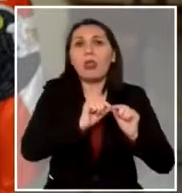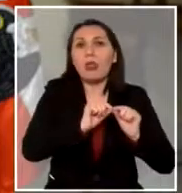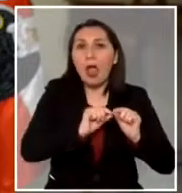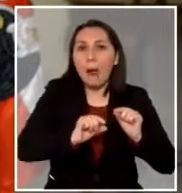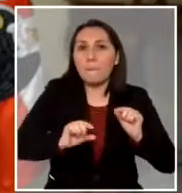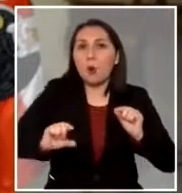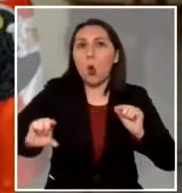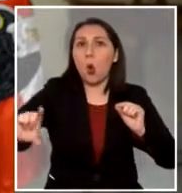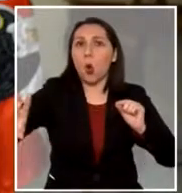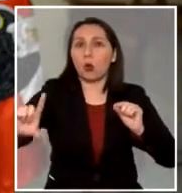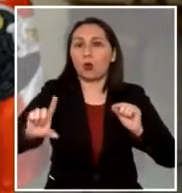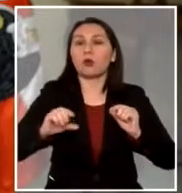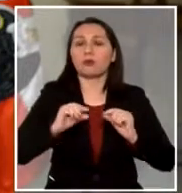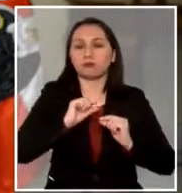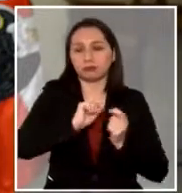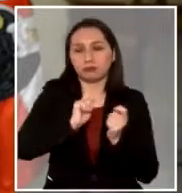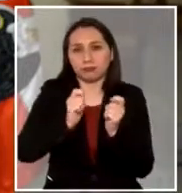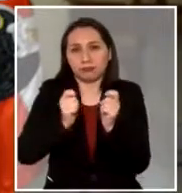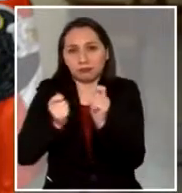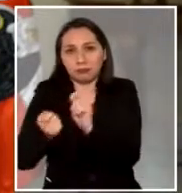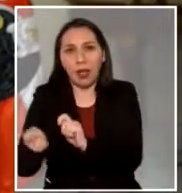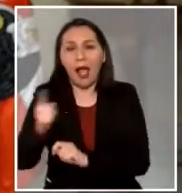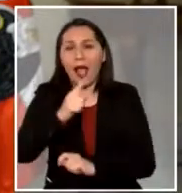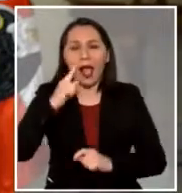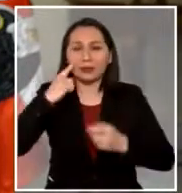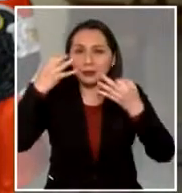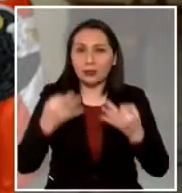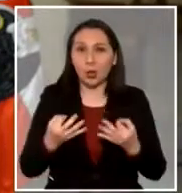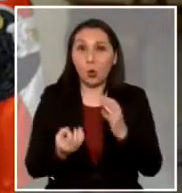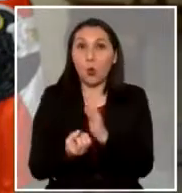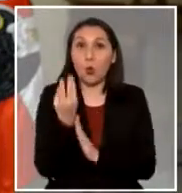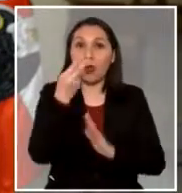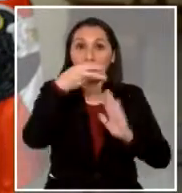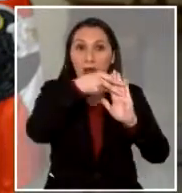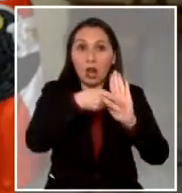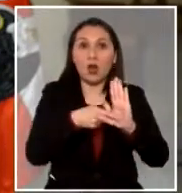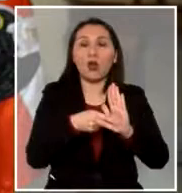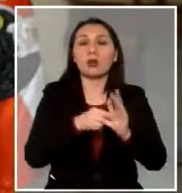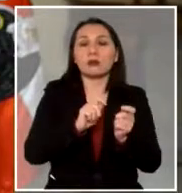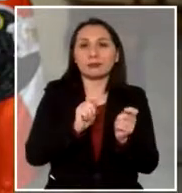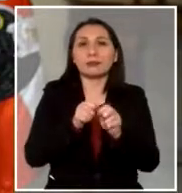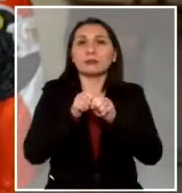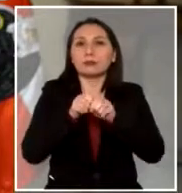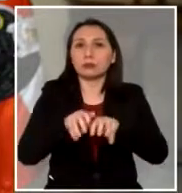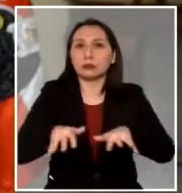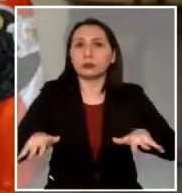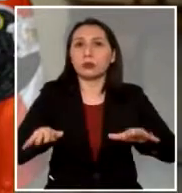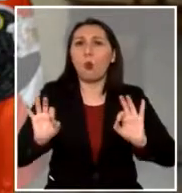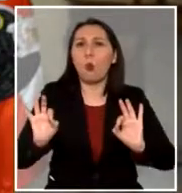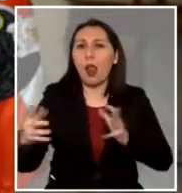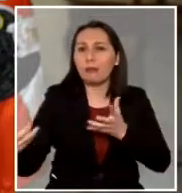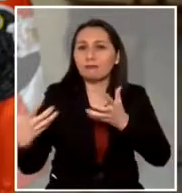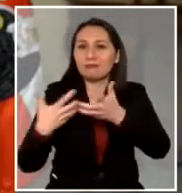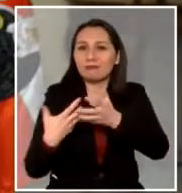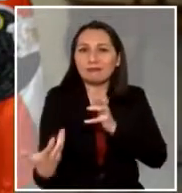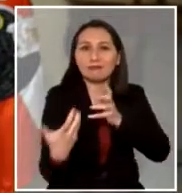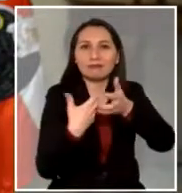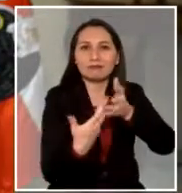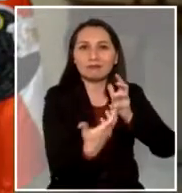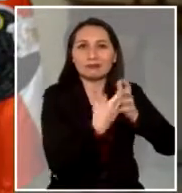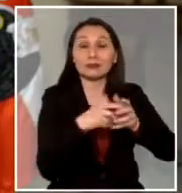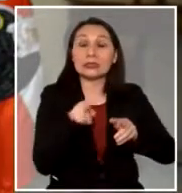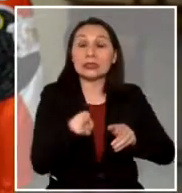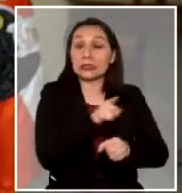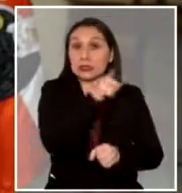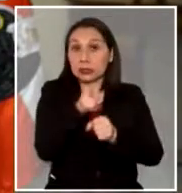y progresiva garantizando de esta manera que las nuevas normas se vayan desplegando de manera armónica estas